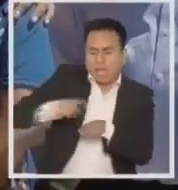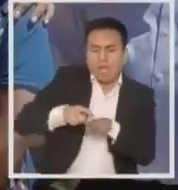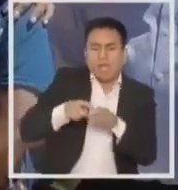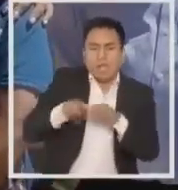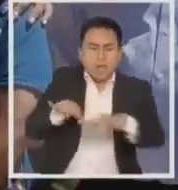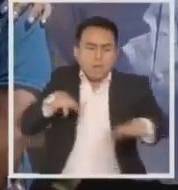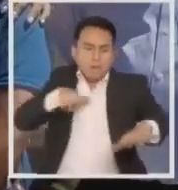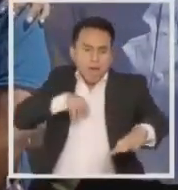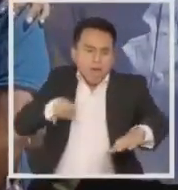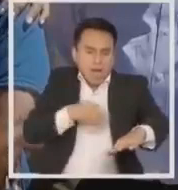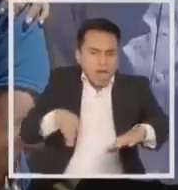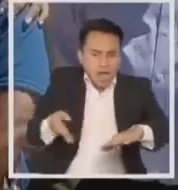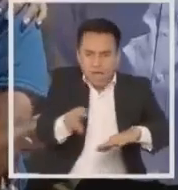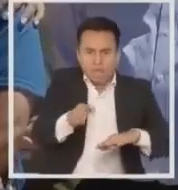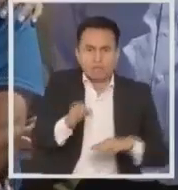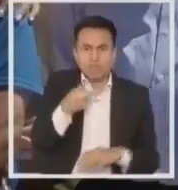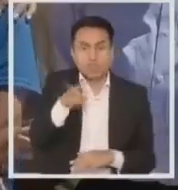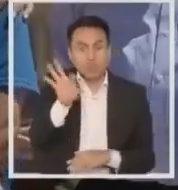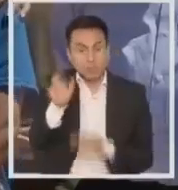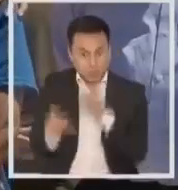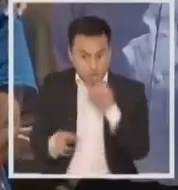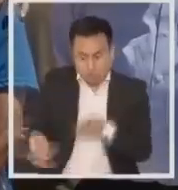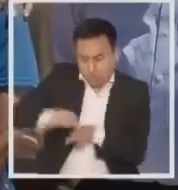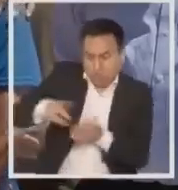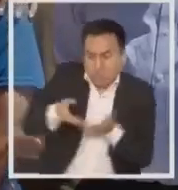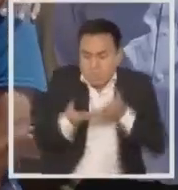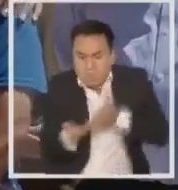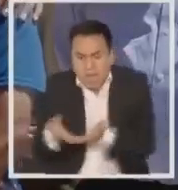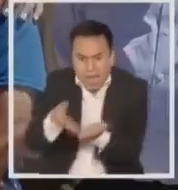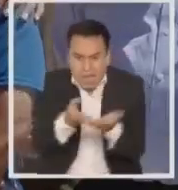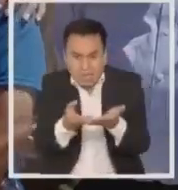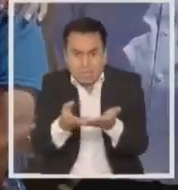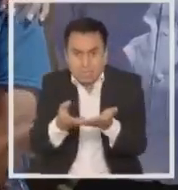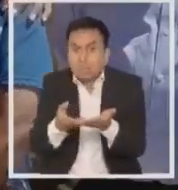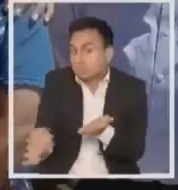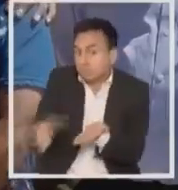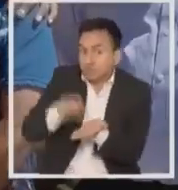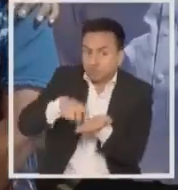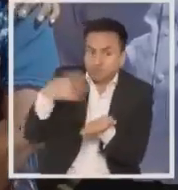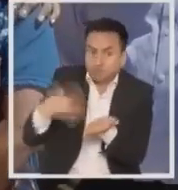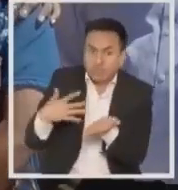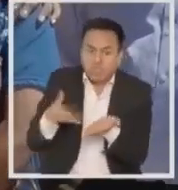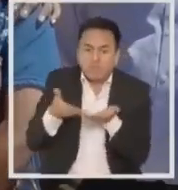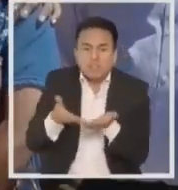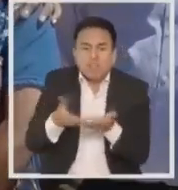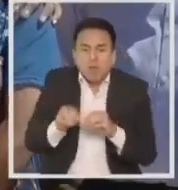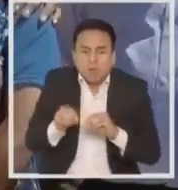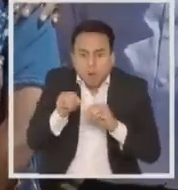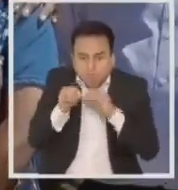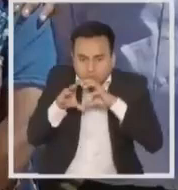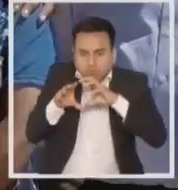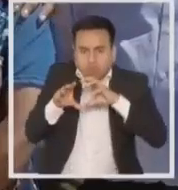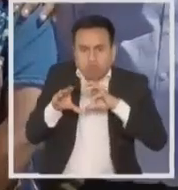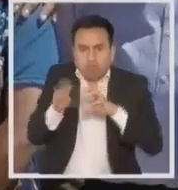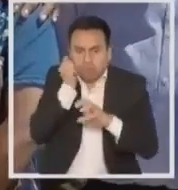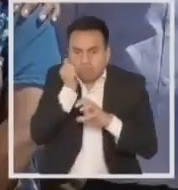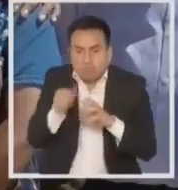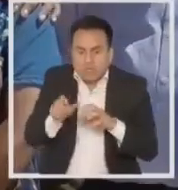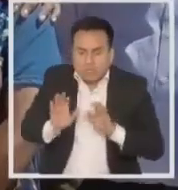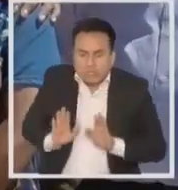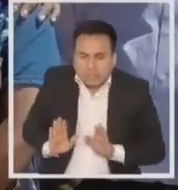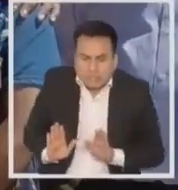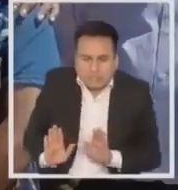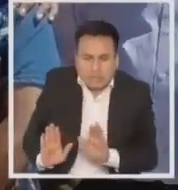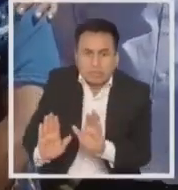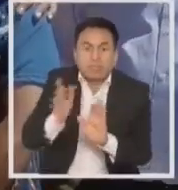mar. 250 personas hubo que sacarla por mar y la sacaban en botes inflables, sí, que los tenían que empujar ellos mismos